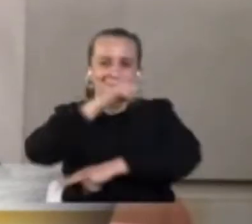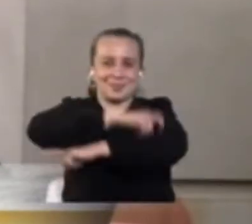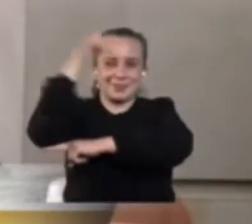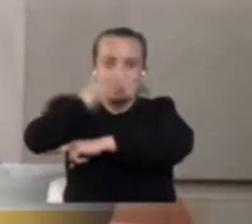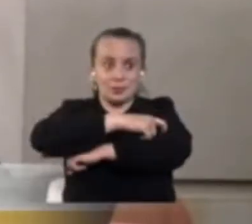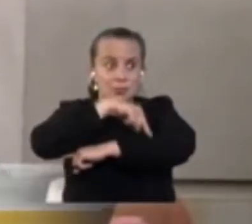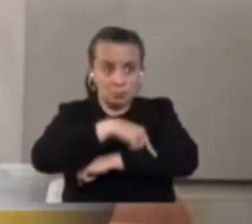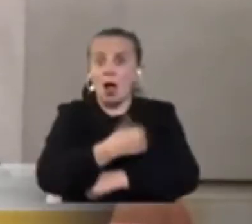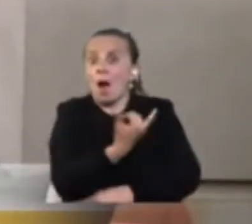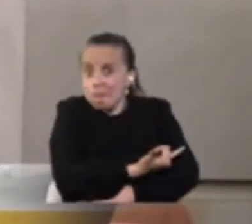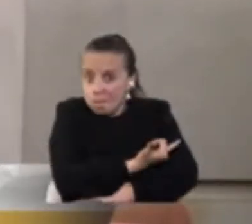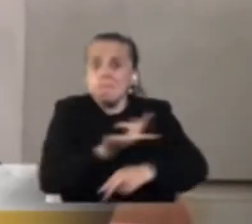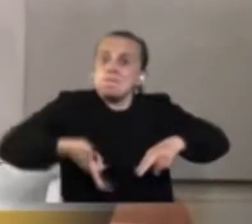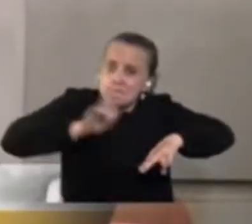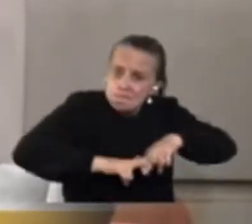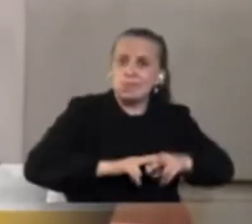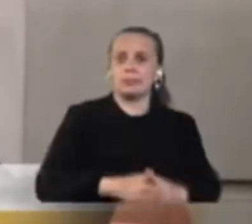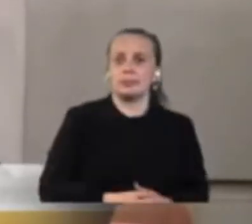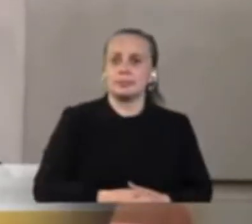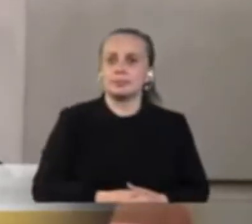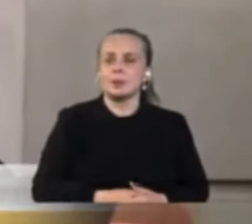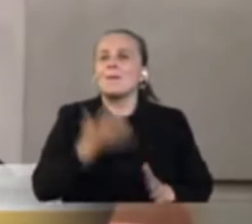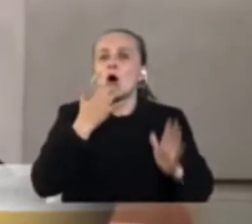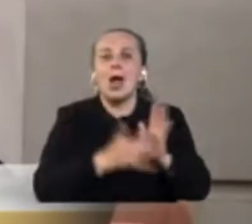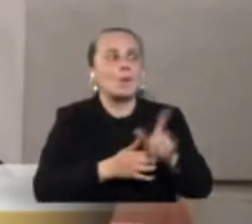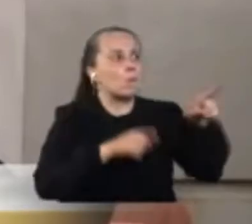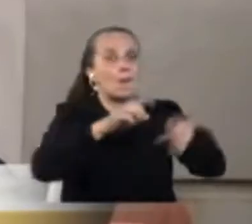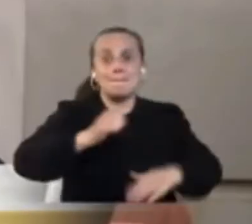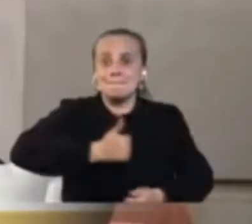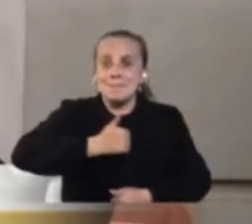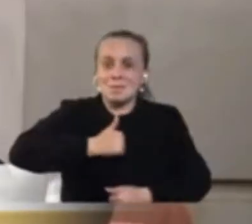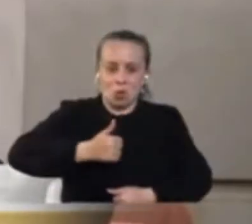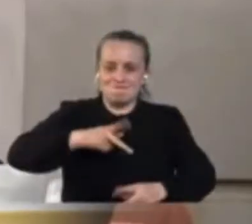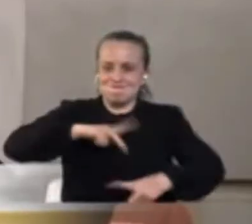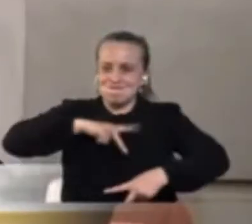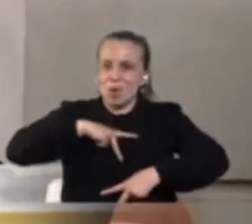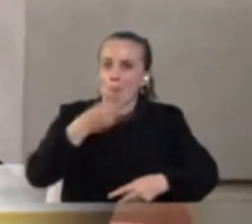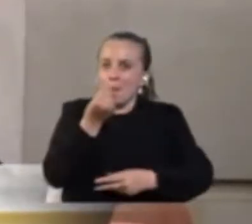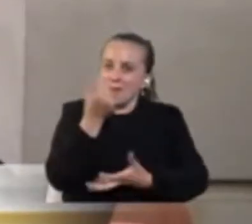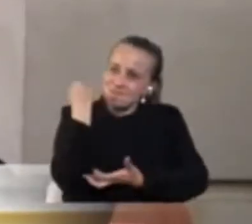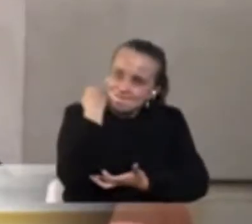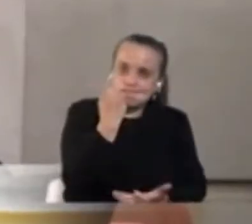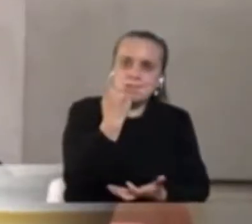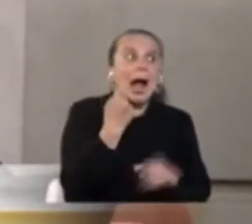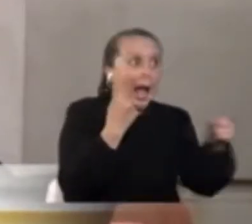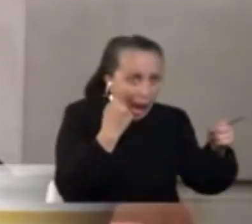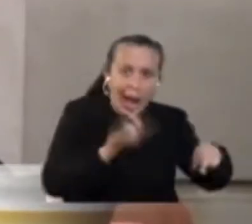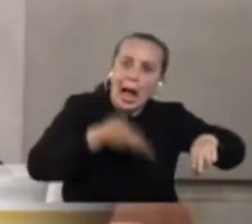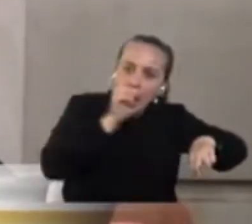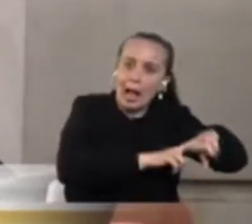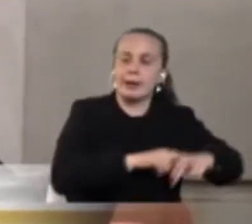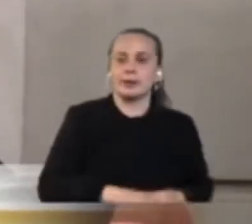impuestos. Por ejemplo, los capitales financieros, que son improductivos. Por ejemplo,